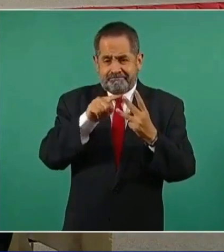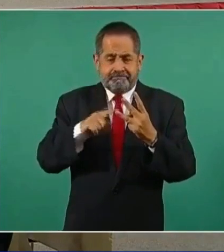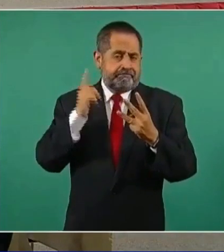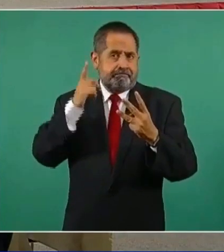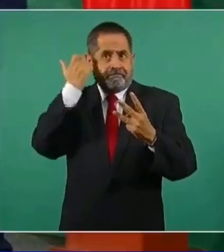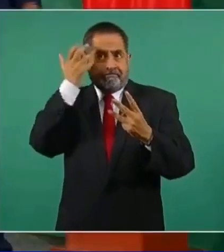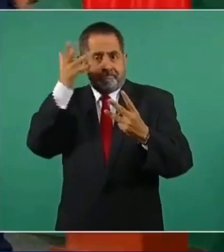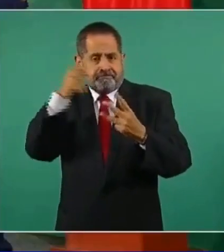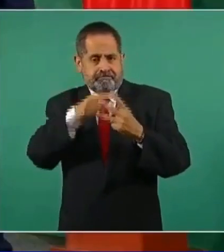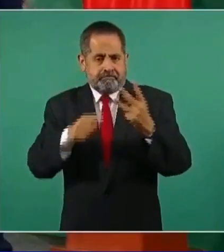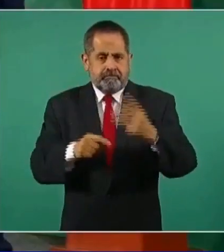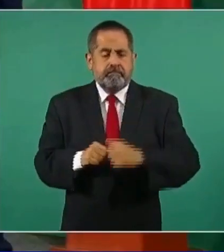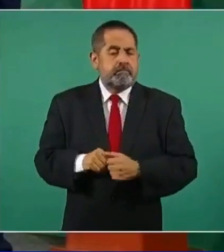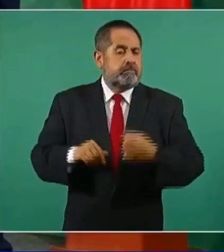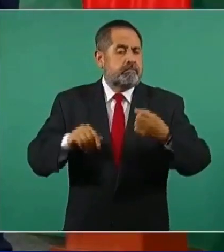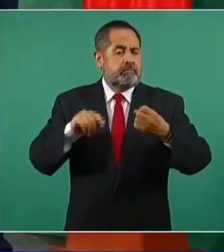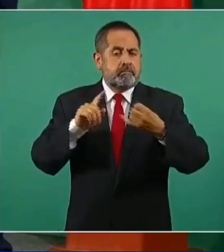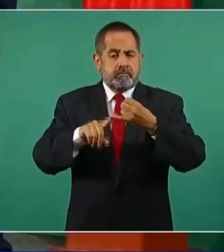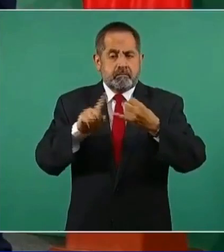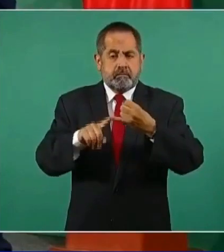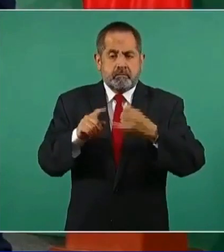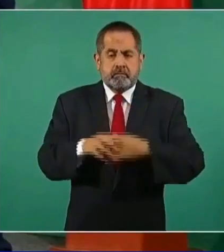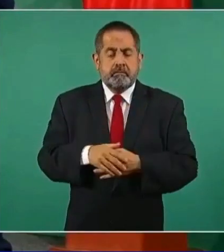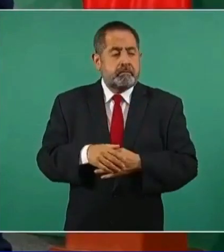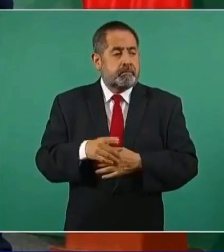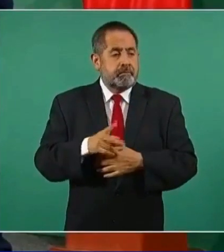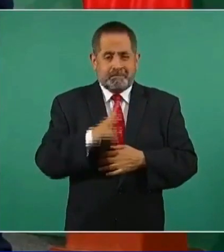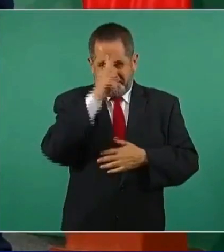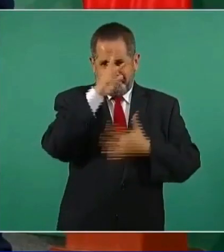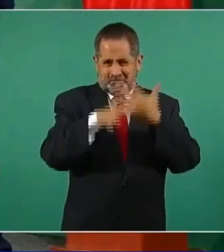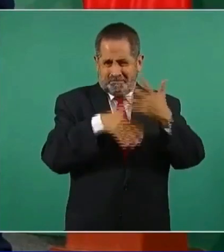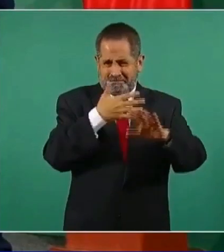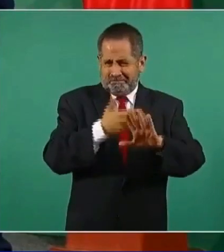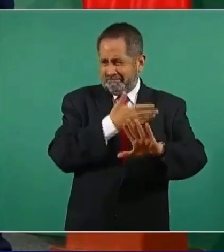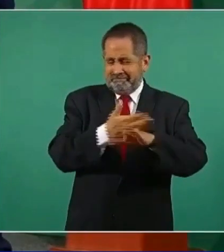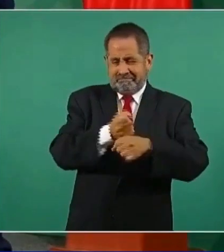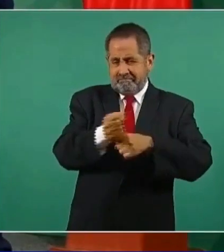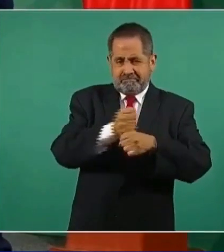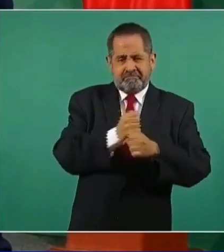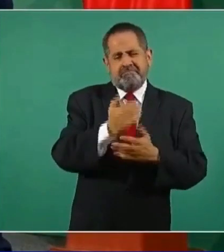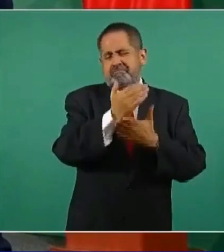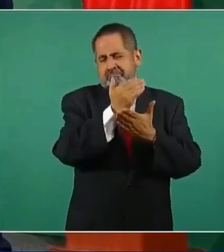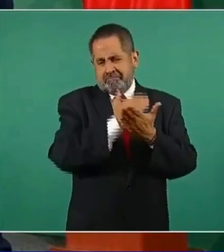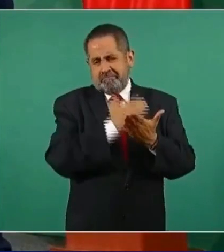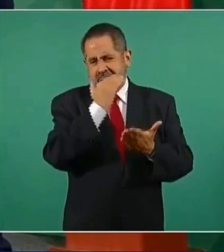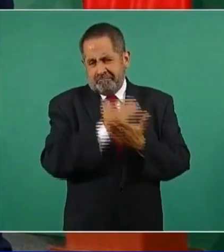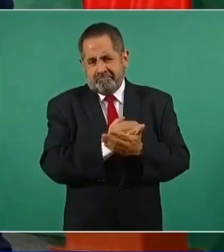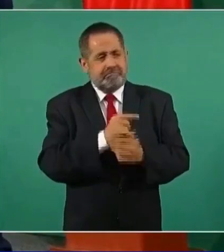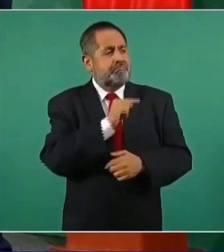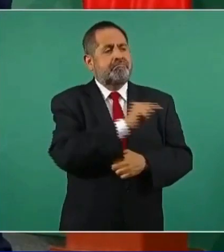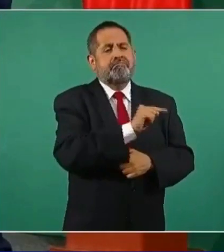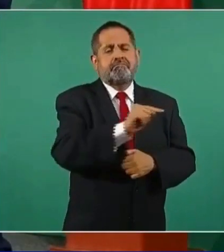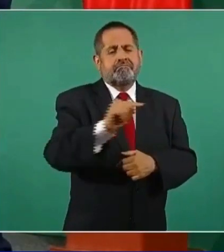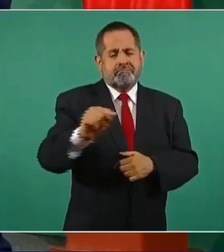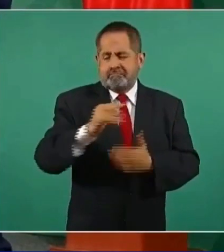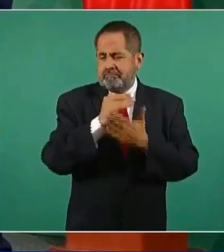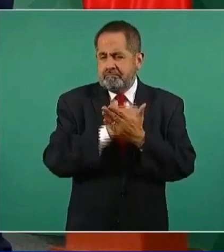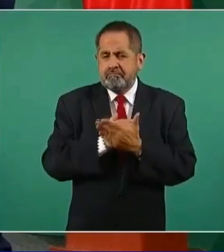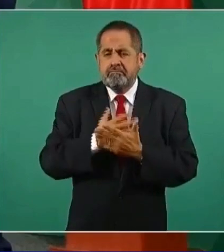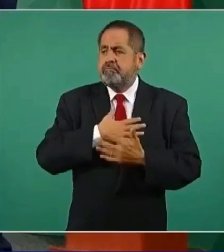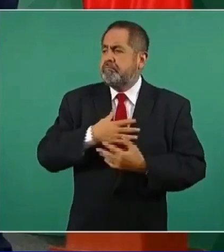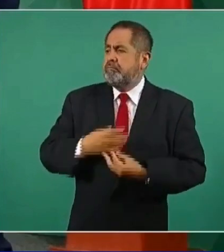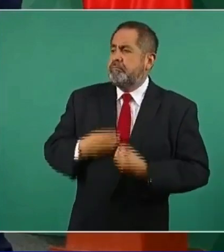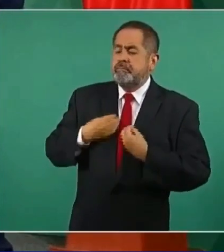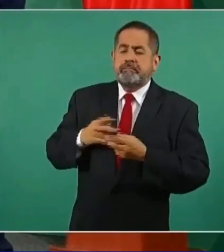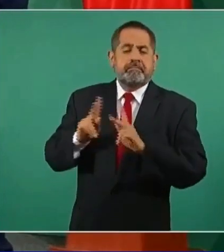expectativas. El primero, erradicar las violencias que enfrentan en todos los espacios y vivir en paz.